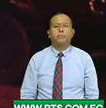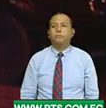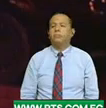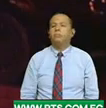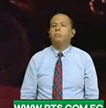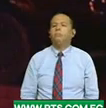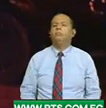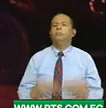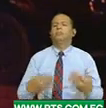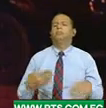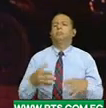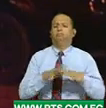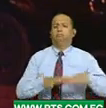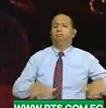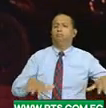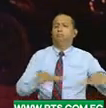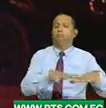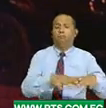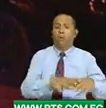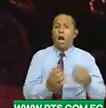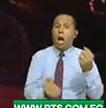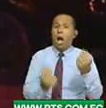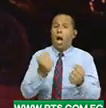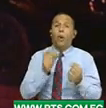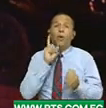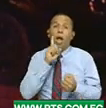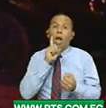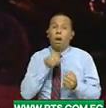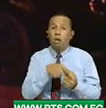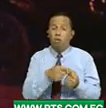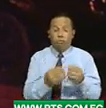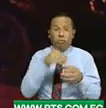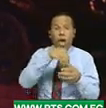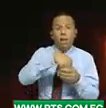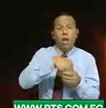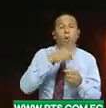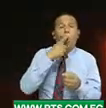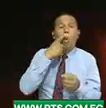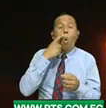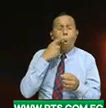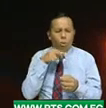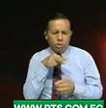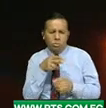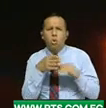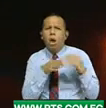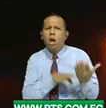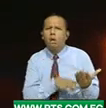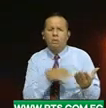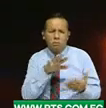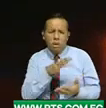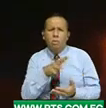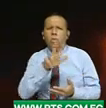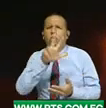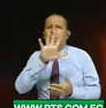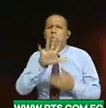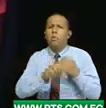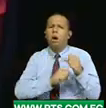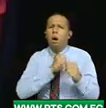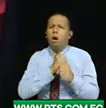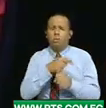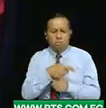En la escena, un vehículo negro y en su interior, el cuerpo sin vida de una persona de aproximadamente 35 años de edad que se